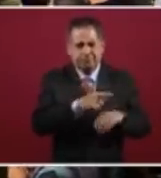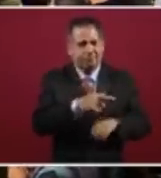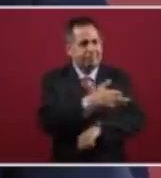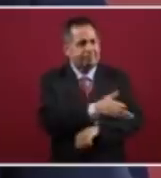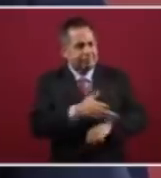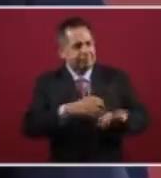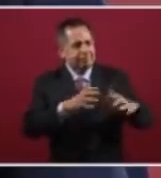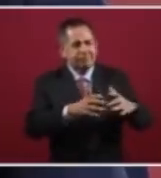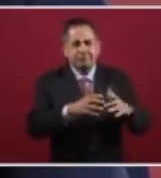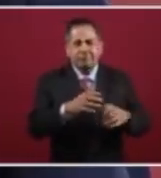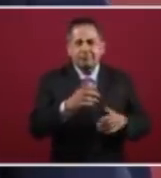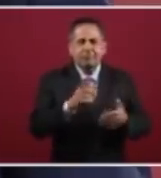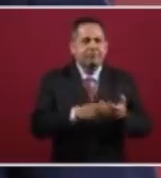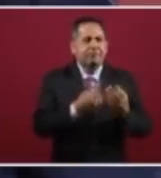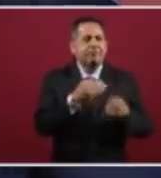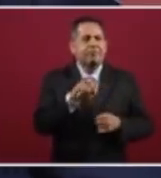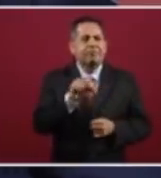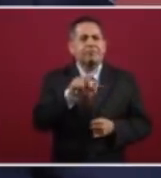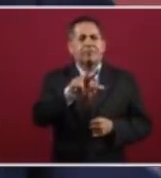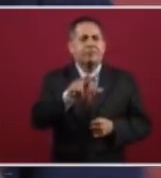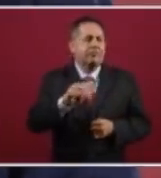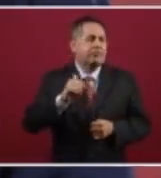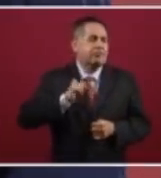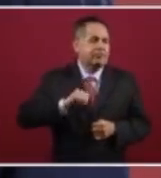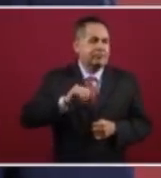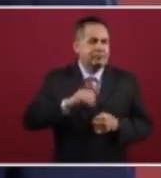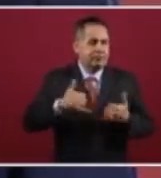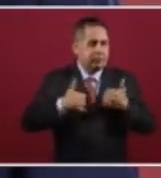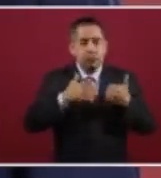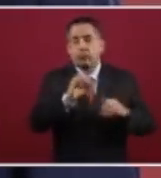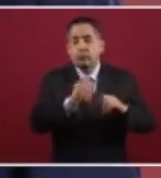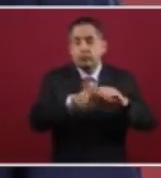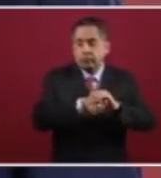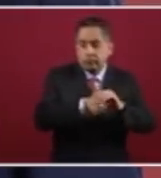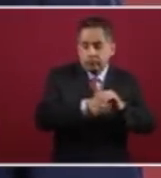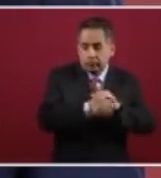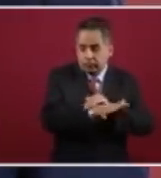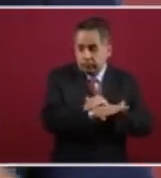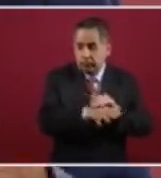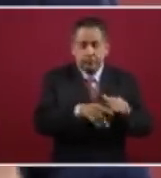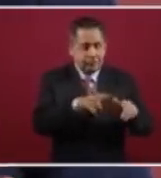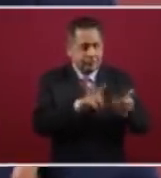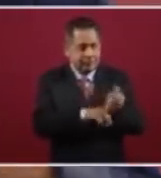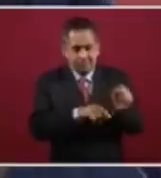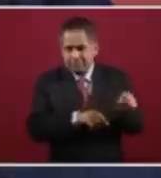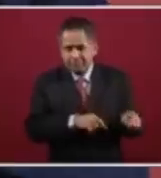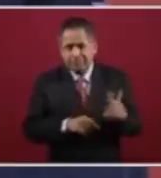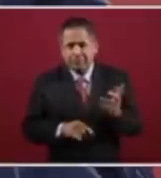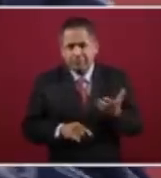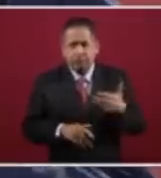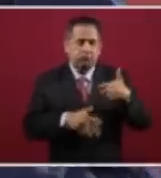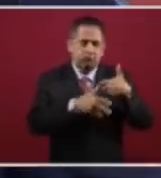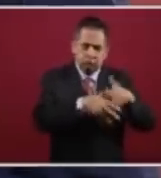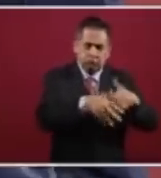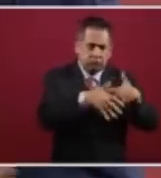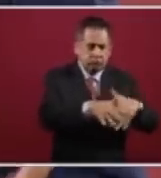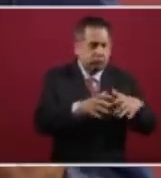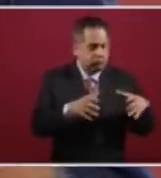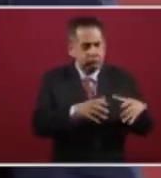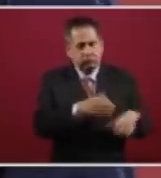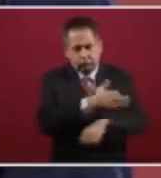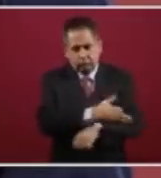familiares de los jóvenes de Ayotzinapa, que hacen su manifestación